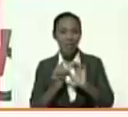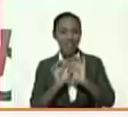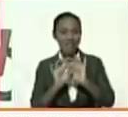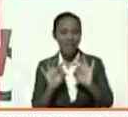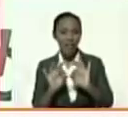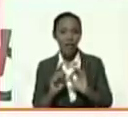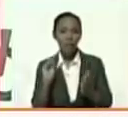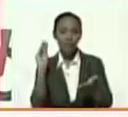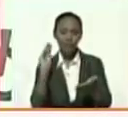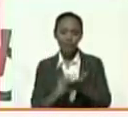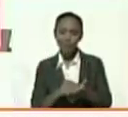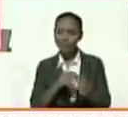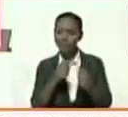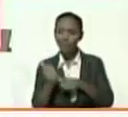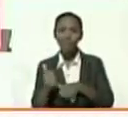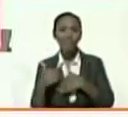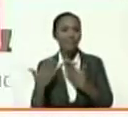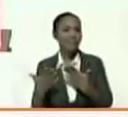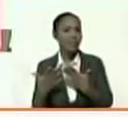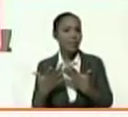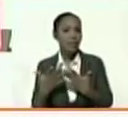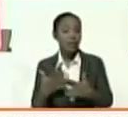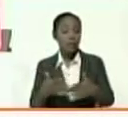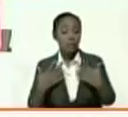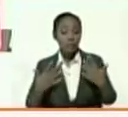ellos en gravísimos aprietos.